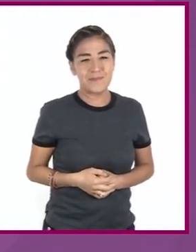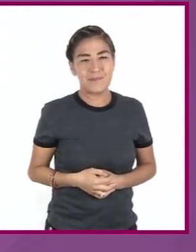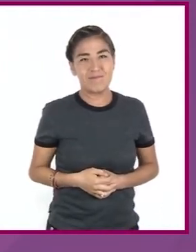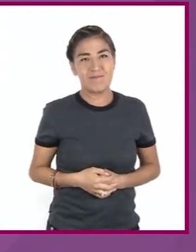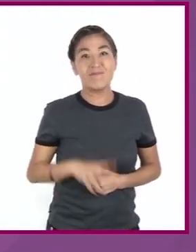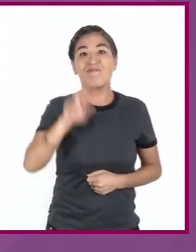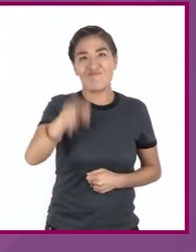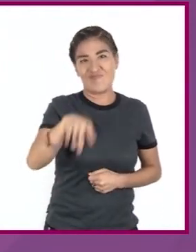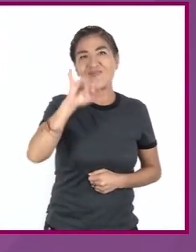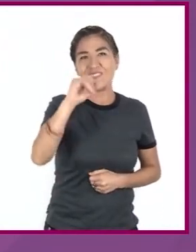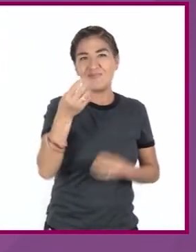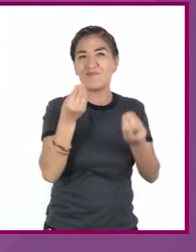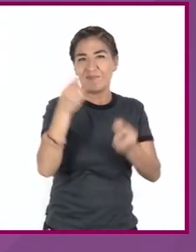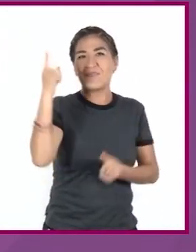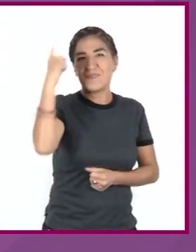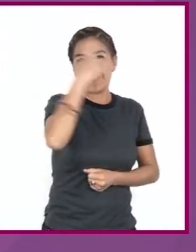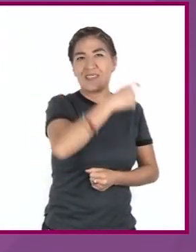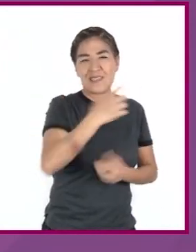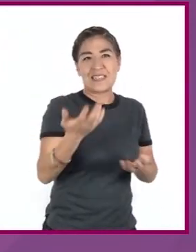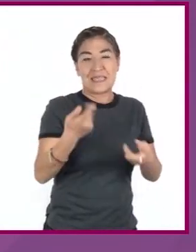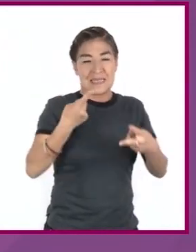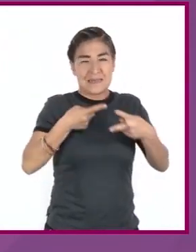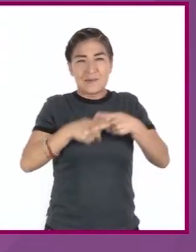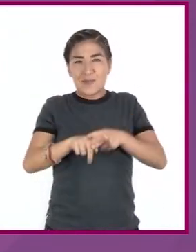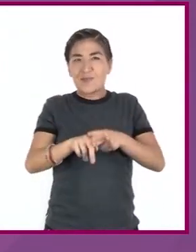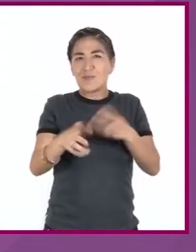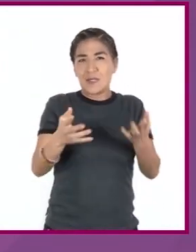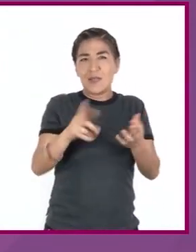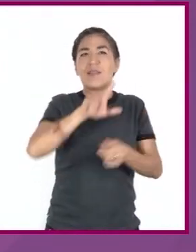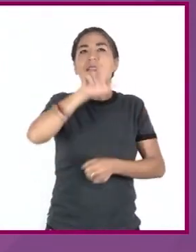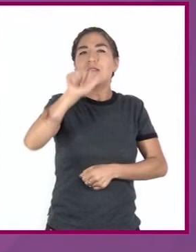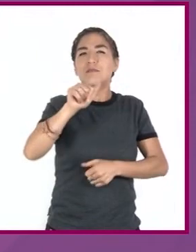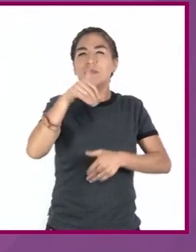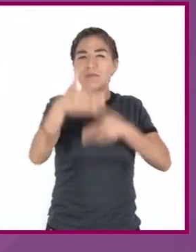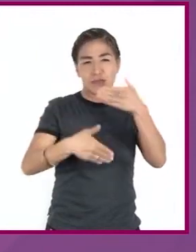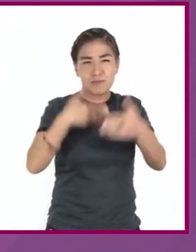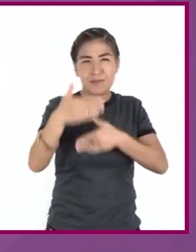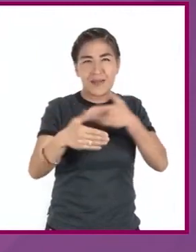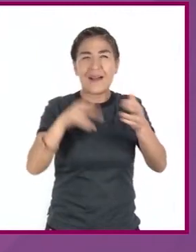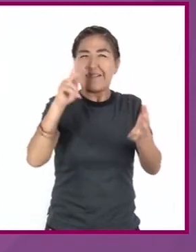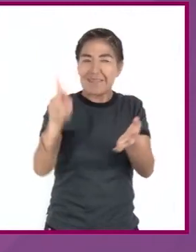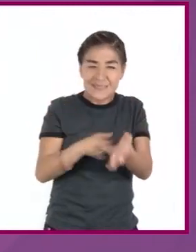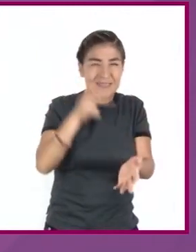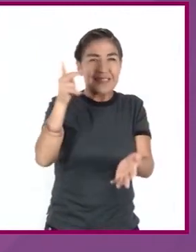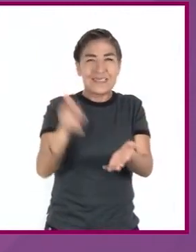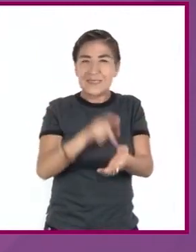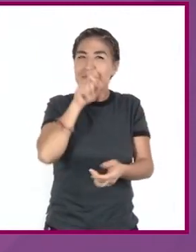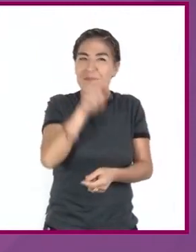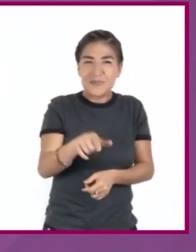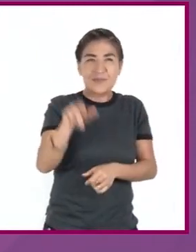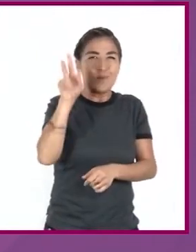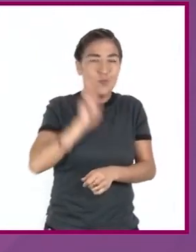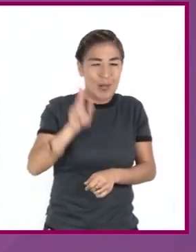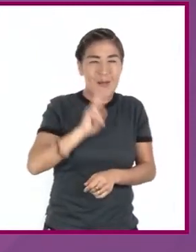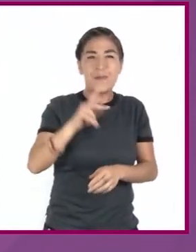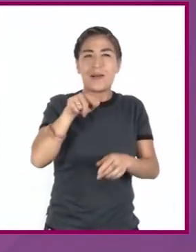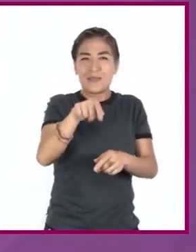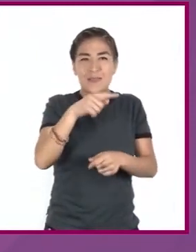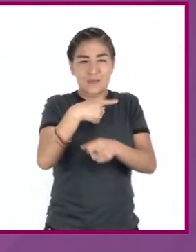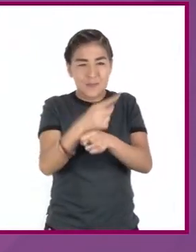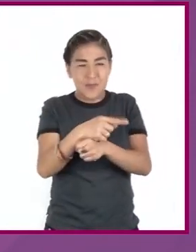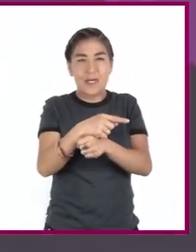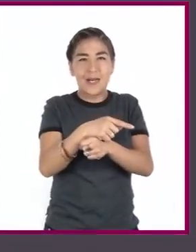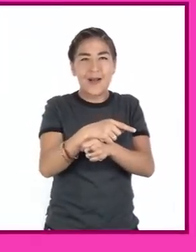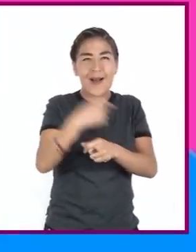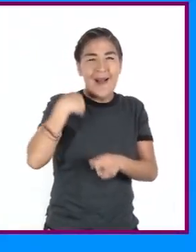muy complicado al principio, pero después de repetir varias veces el experimento, se me ocurrió